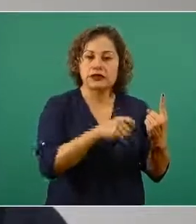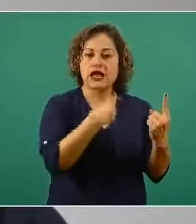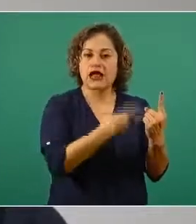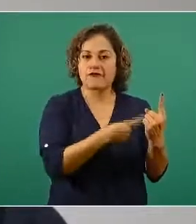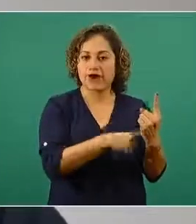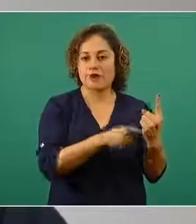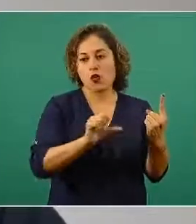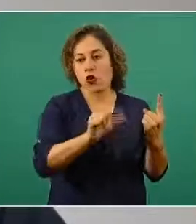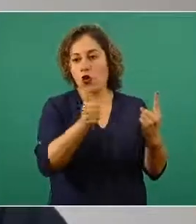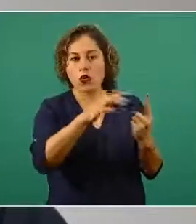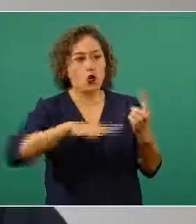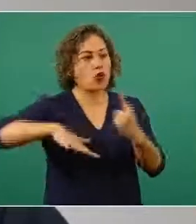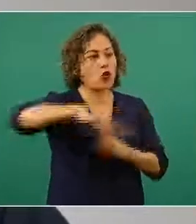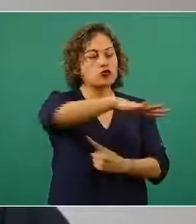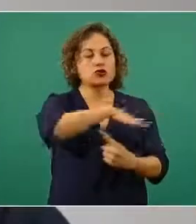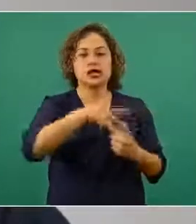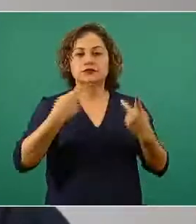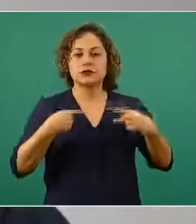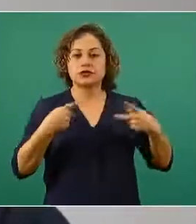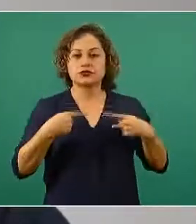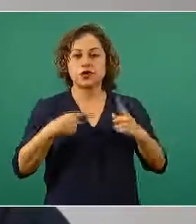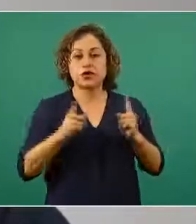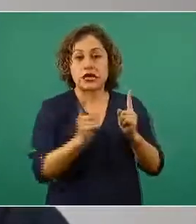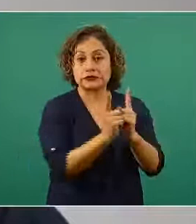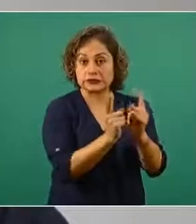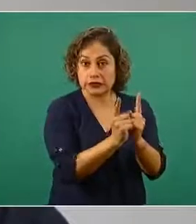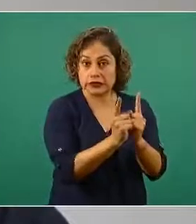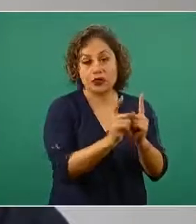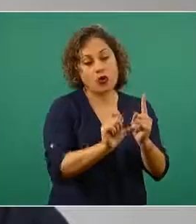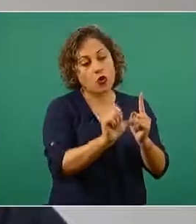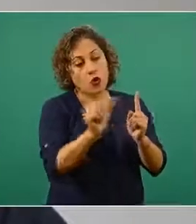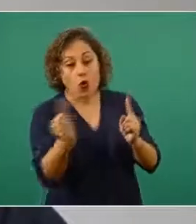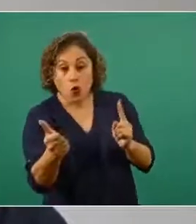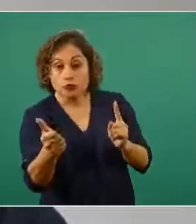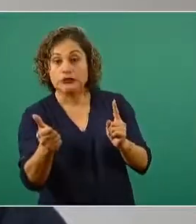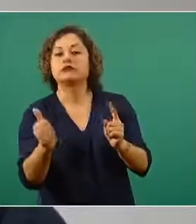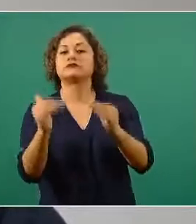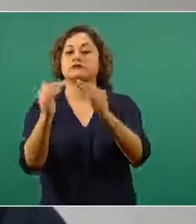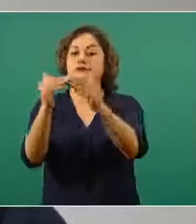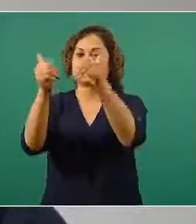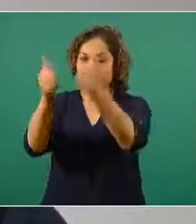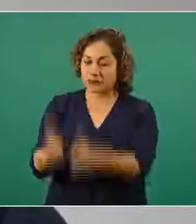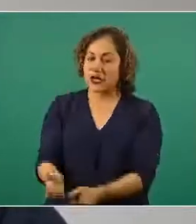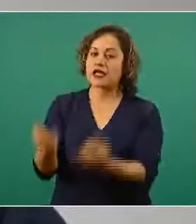el hecho de que potencialmente pudiera haber sido contagiado, y entonces